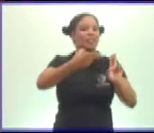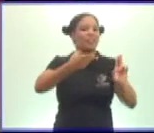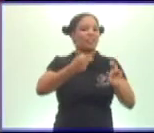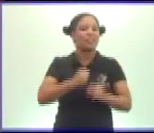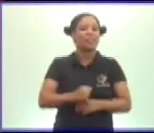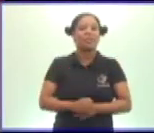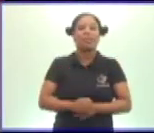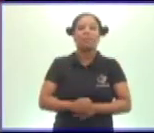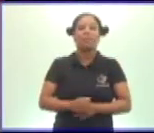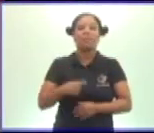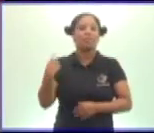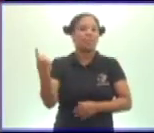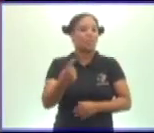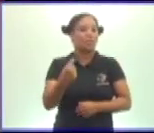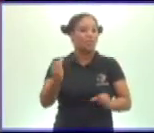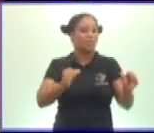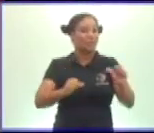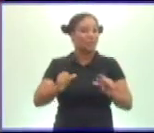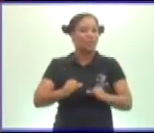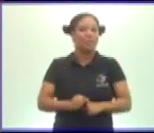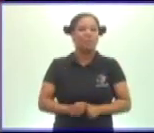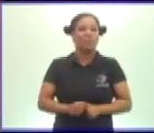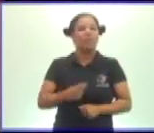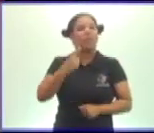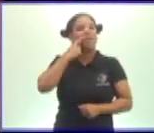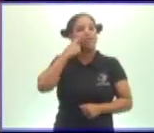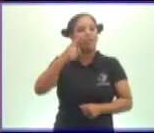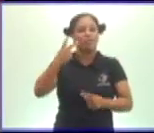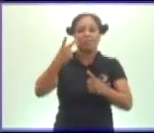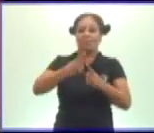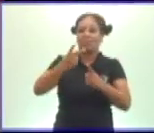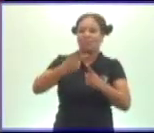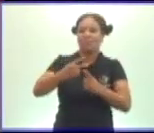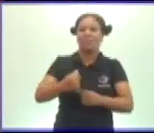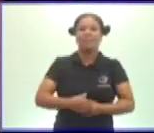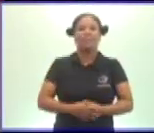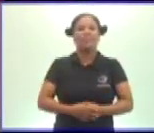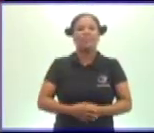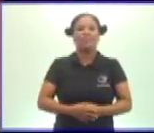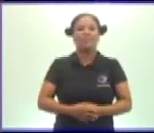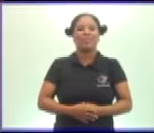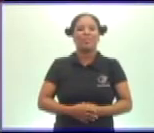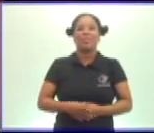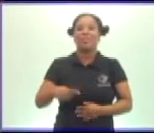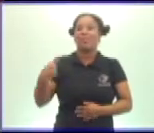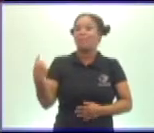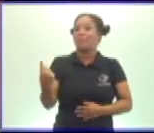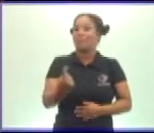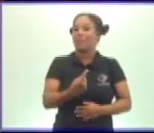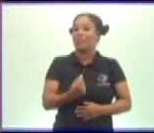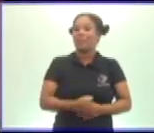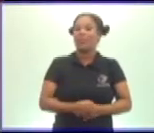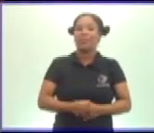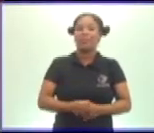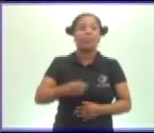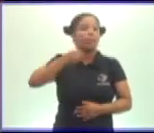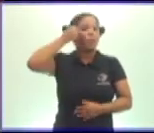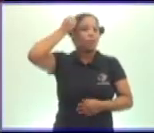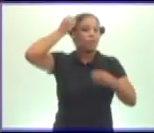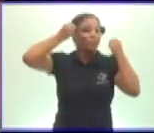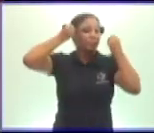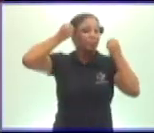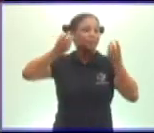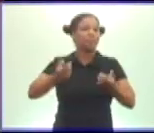este caso de nuestra asignatura de química, pues salgan por la televisión. Nosotros pretendemos en el